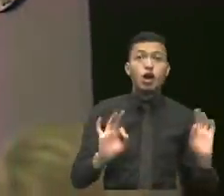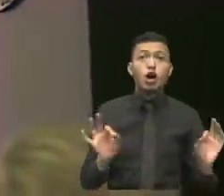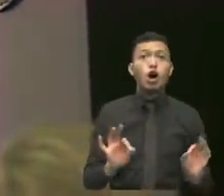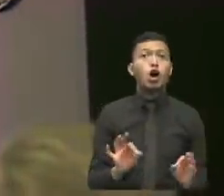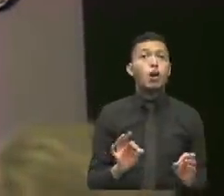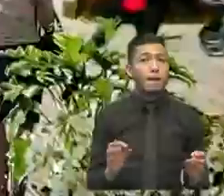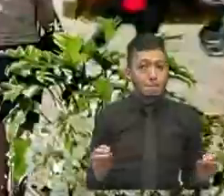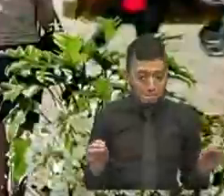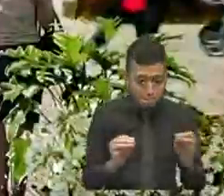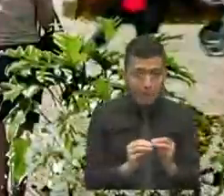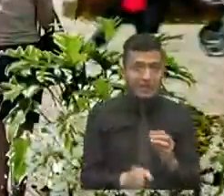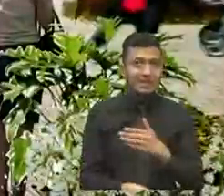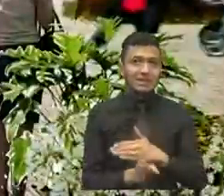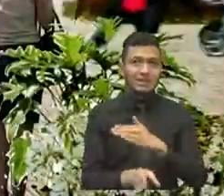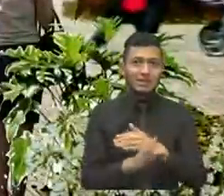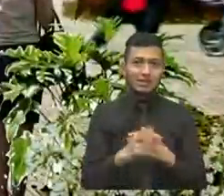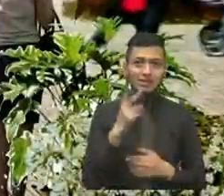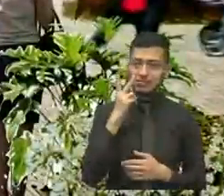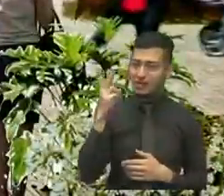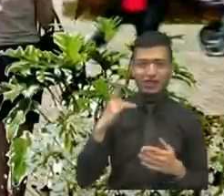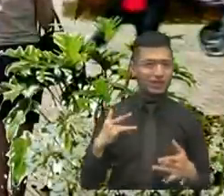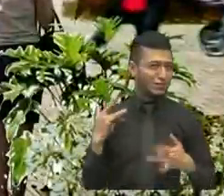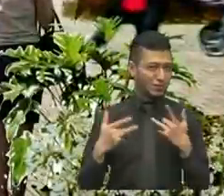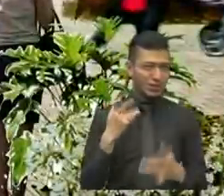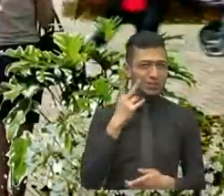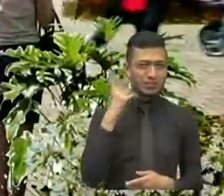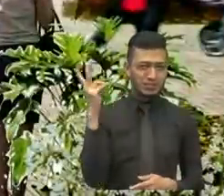Así más o menos se podría disfrutar.